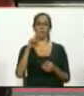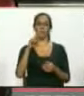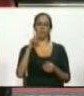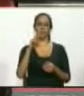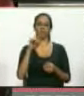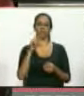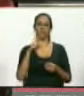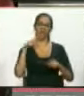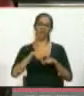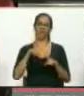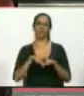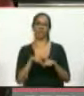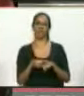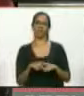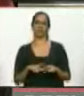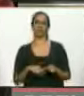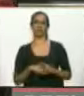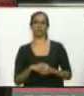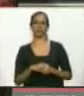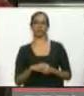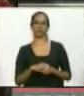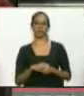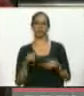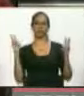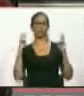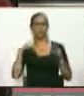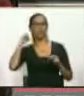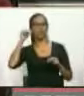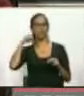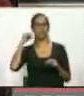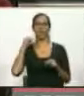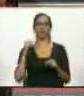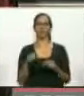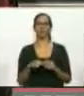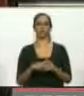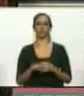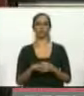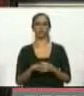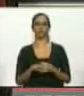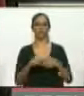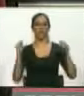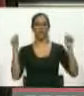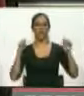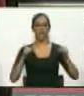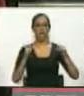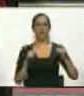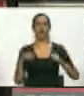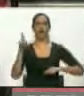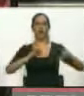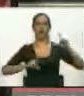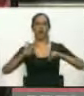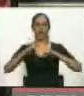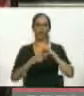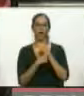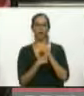empezaron a atacar con unos supuestos vídeos etcétera etcétera y eso fue el laboratorio